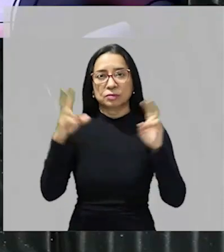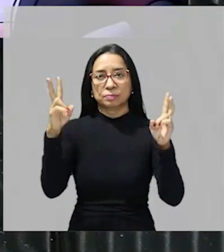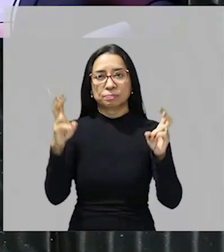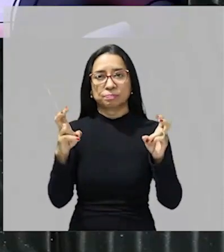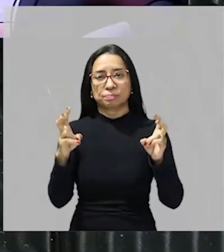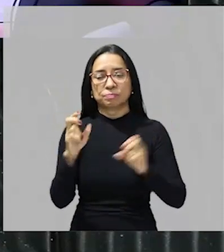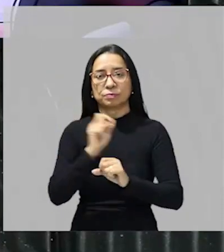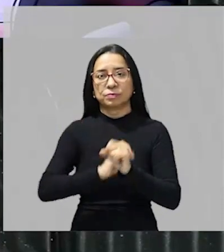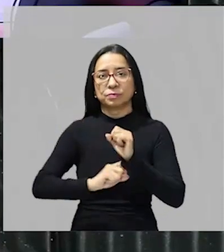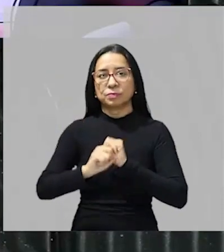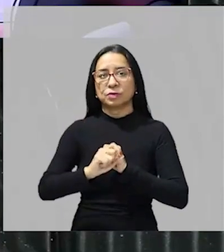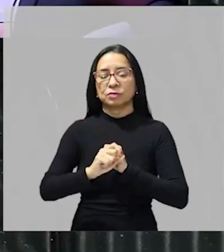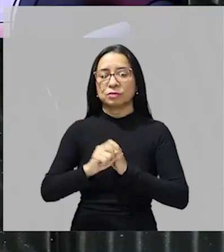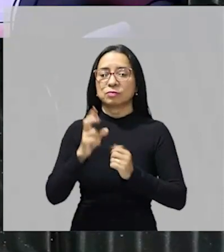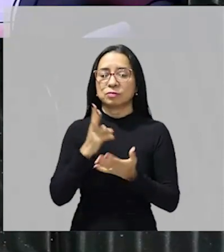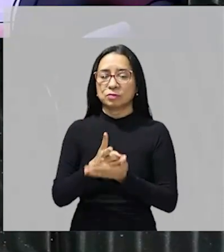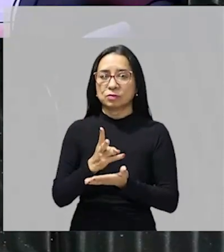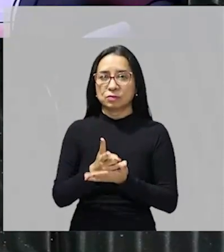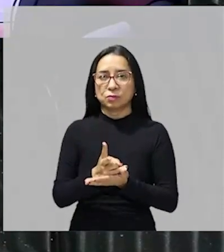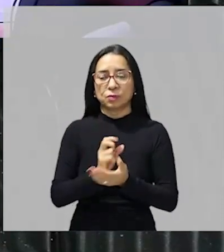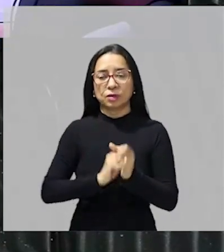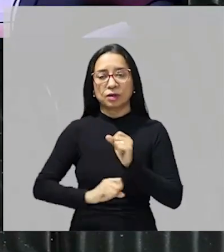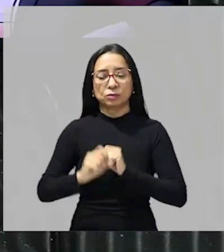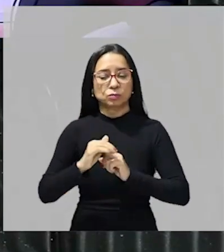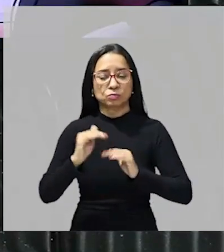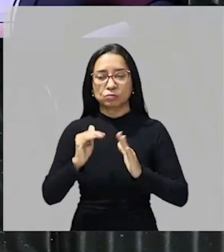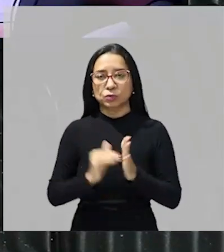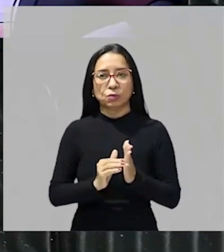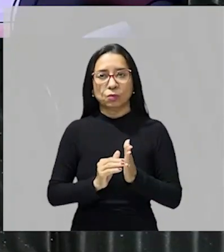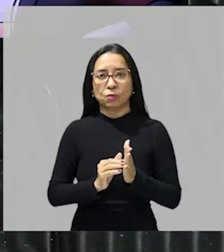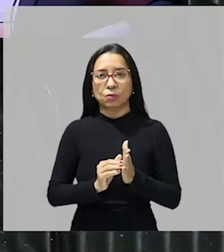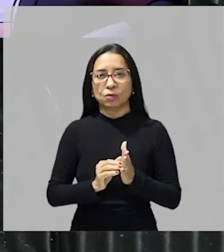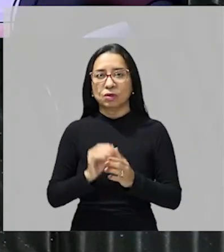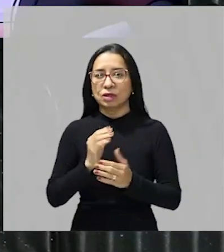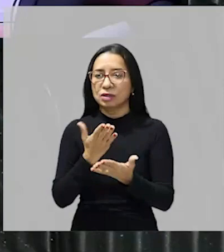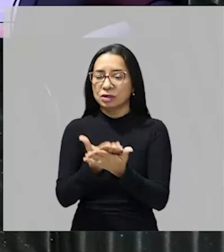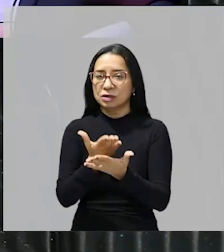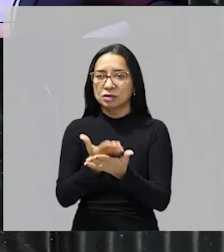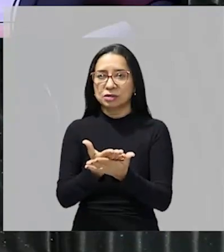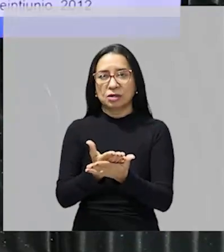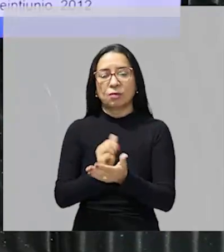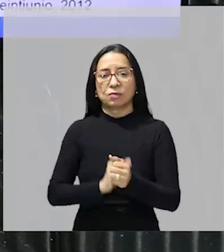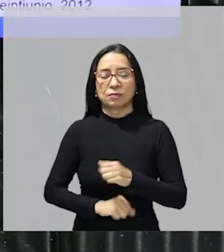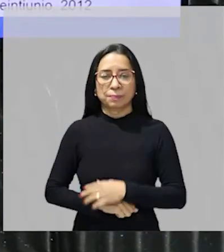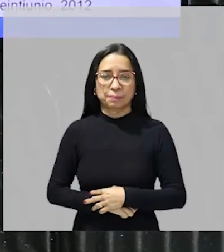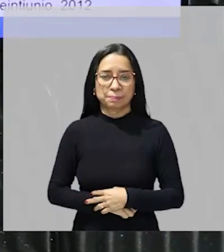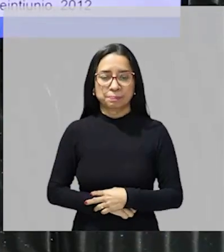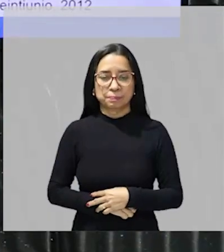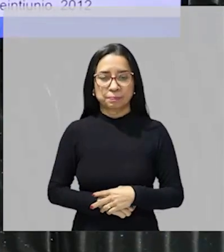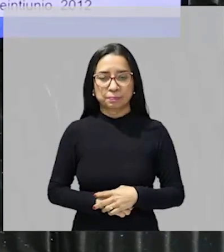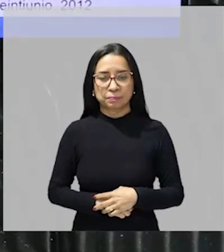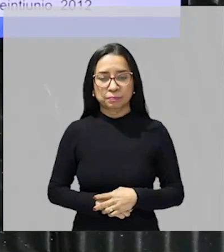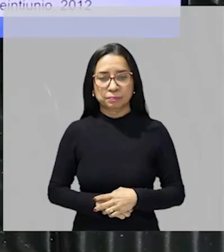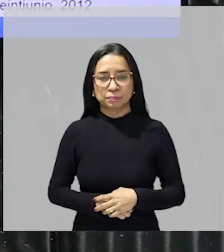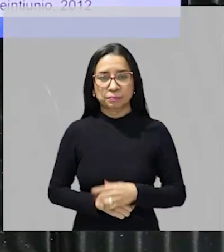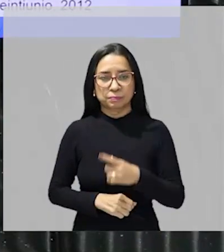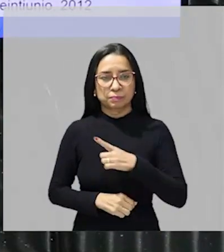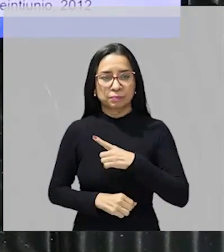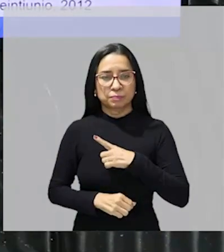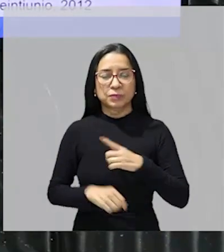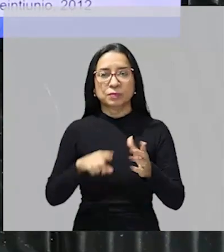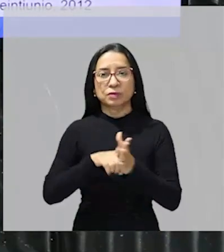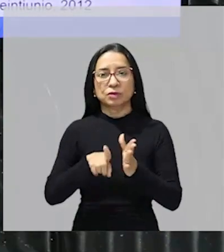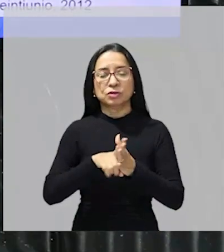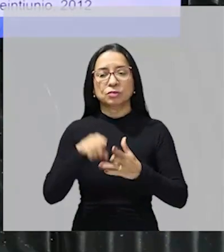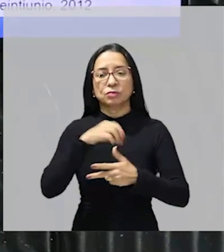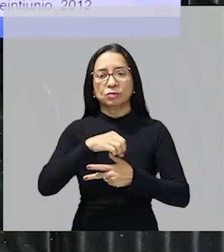temática e vamos dar continuidade a toda aquela sequência que a gente já vem fazendo para vocês. Então eu tenho aqui uma questão